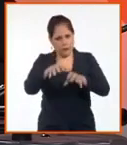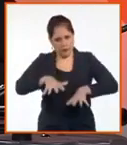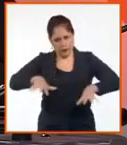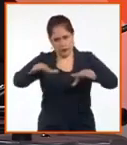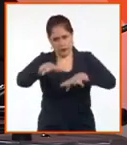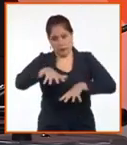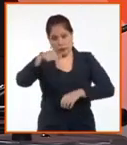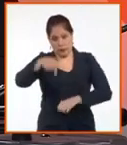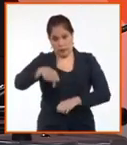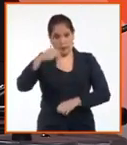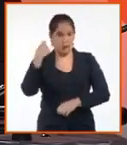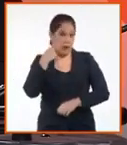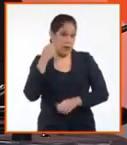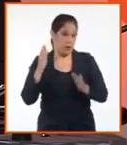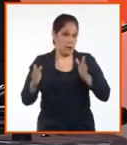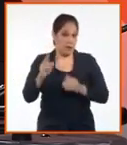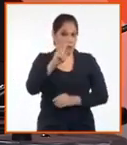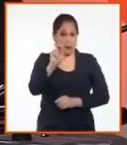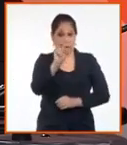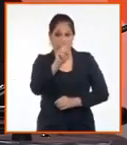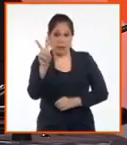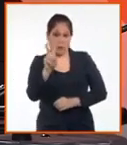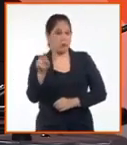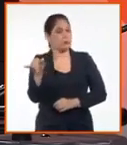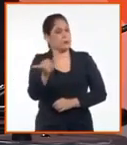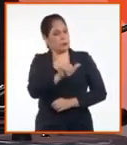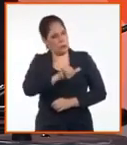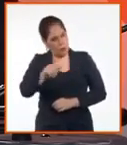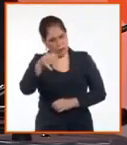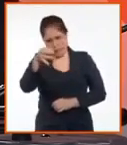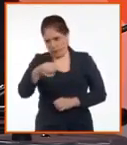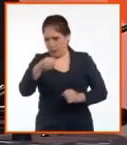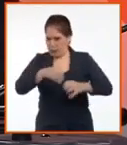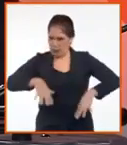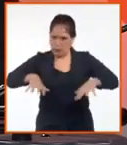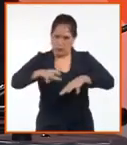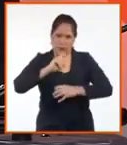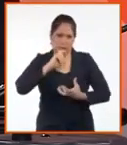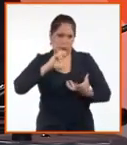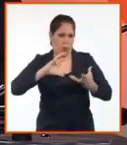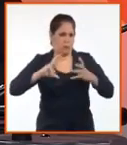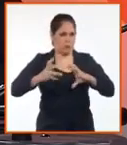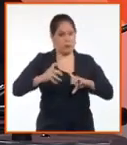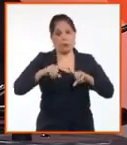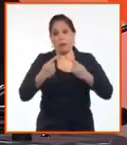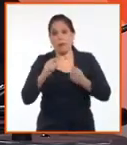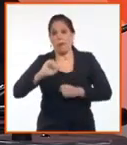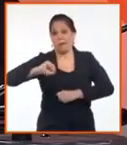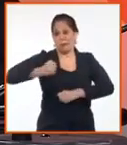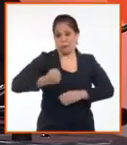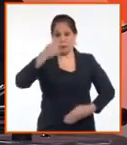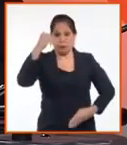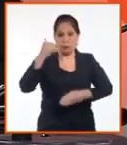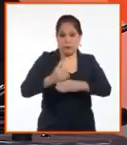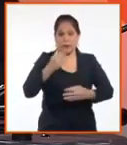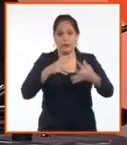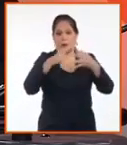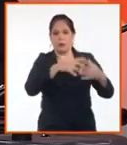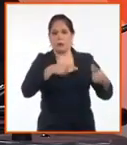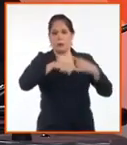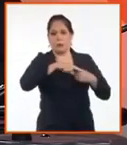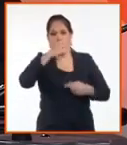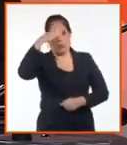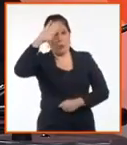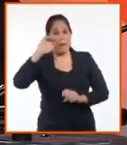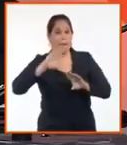2022 ha estado gravitando también con el recrudecimiento del bloqueo y con la situación económica